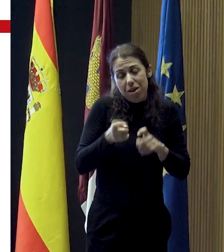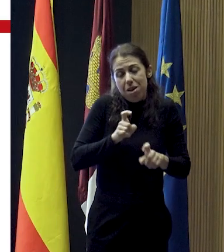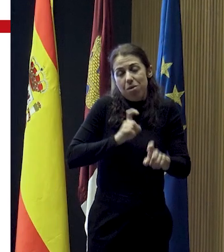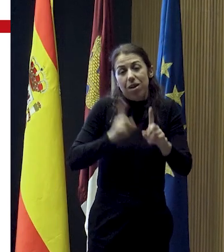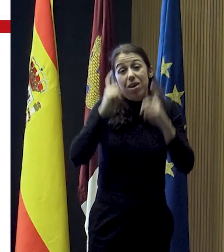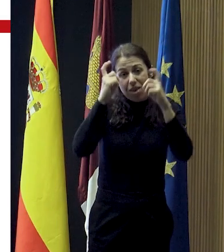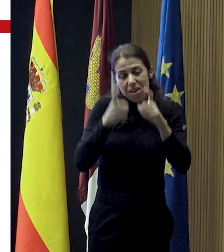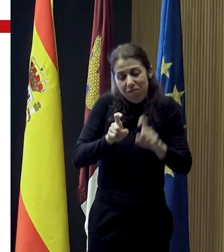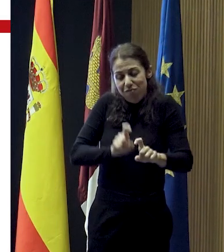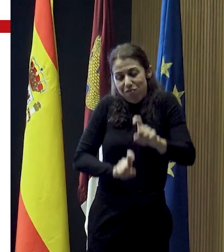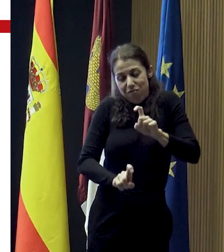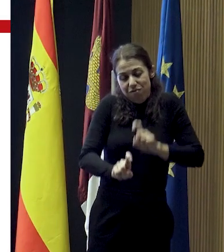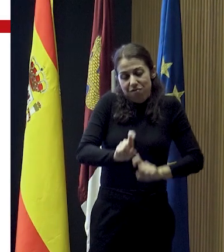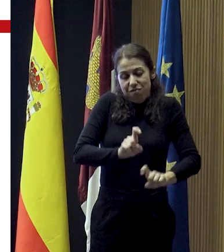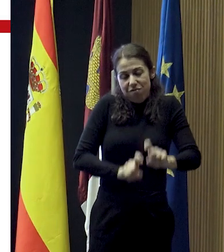adelante.